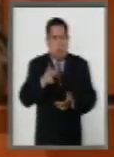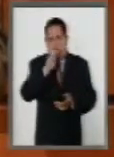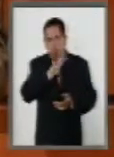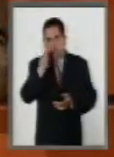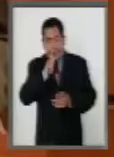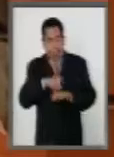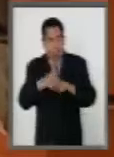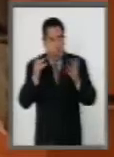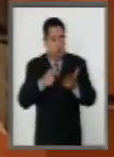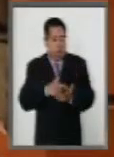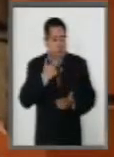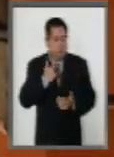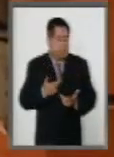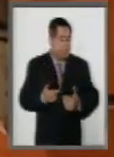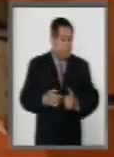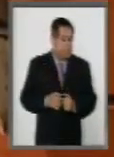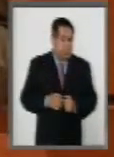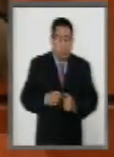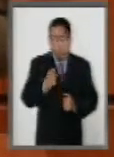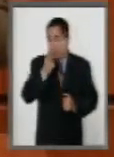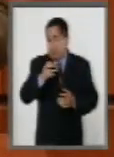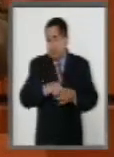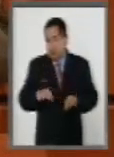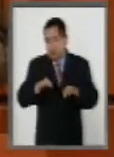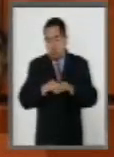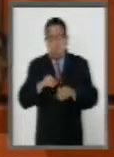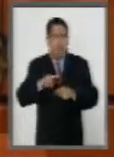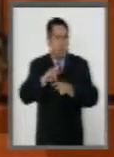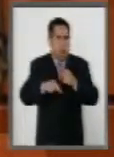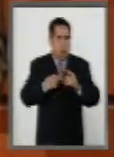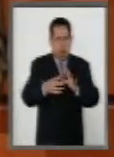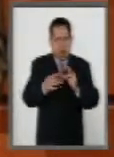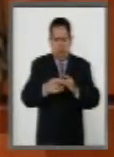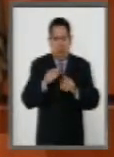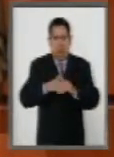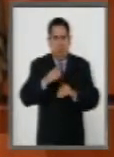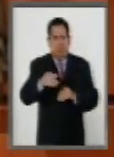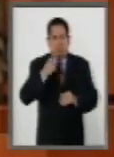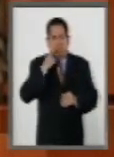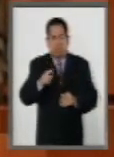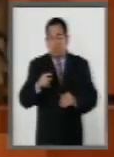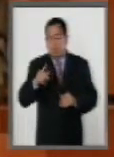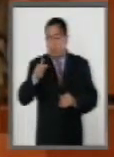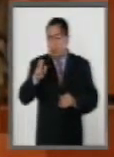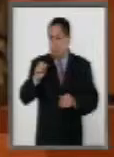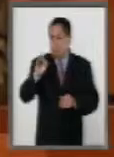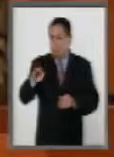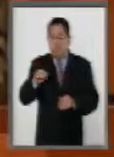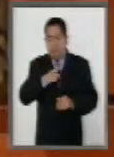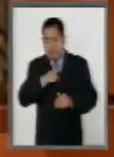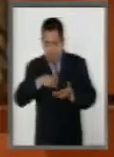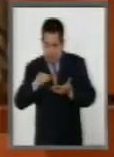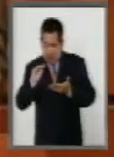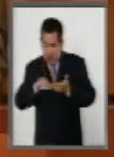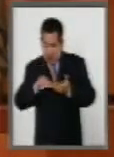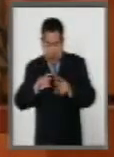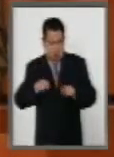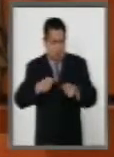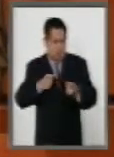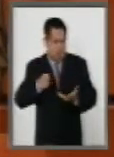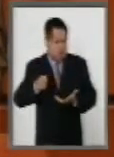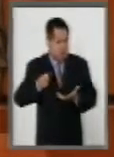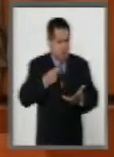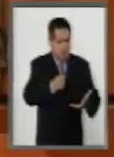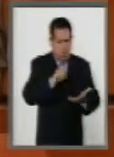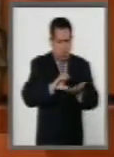muerta. Por eso es importante, y lo señalaremos más adelante, que en el PEF debe de garantizarse el